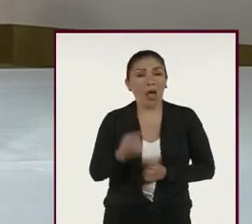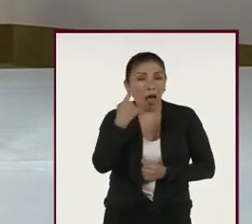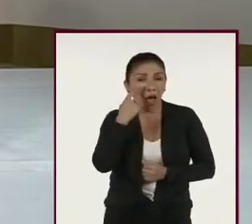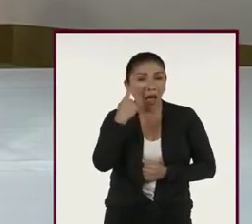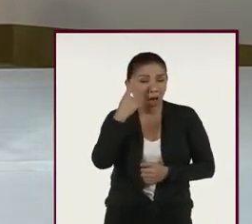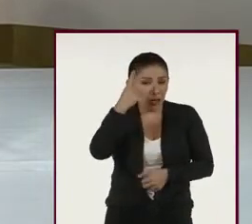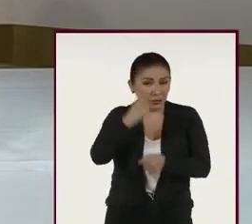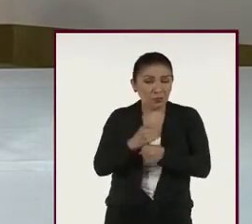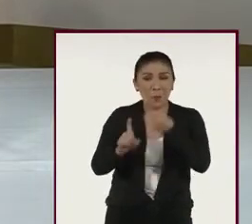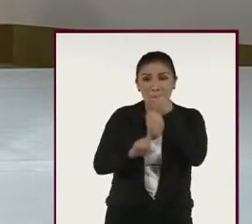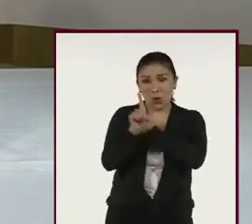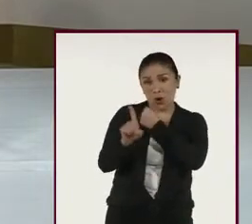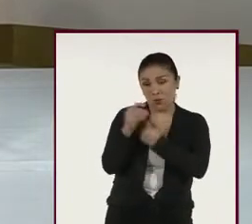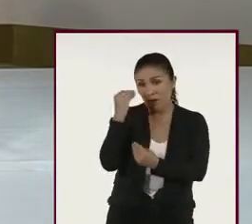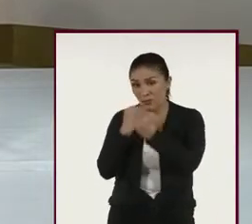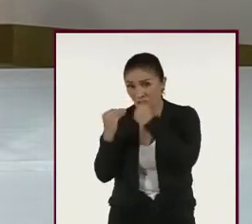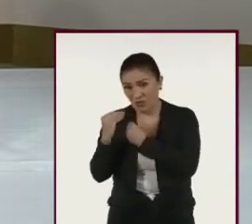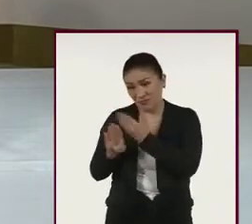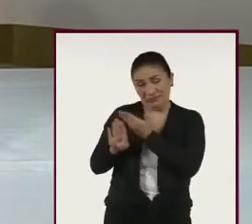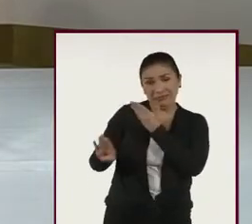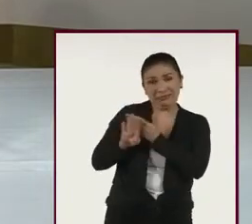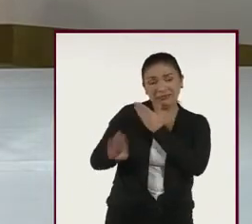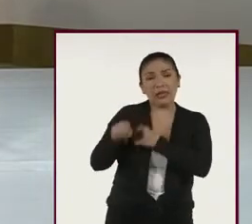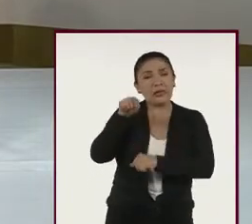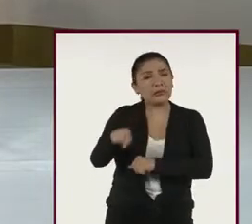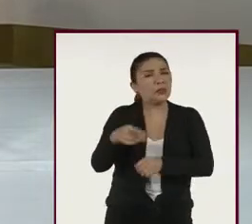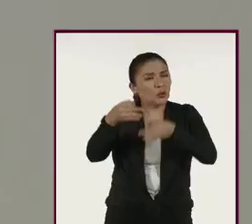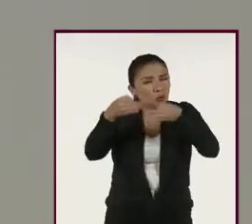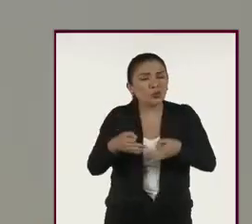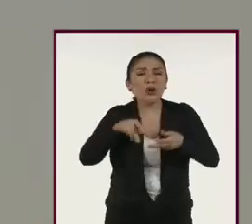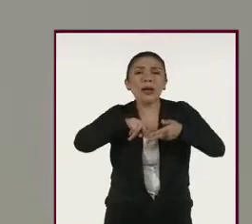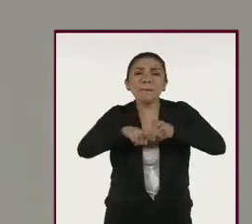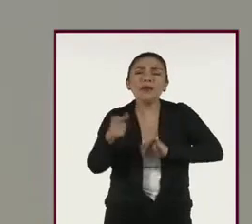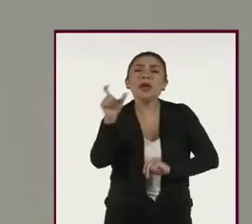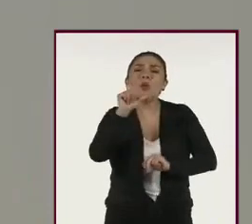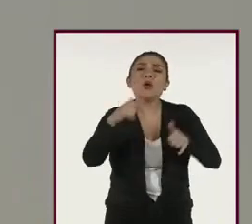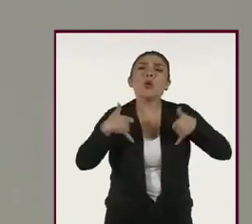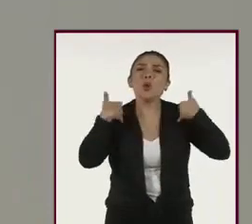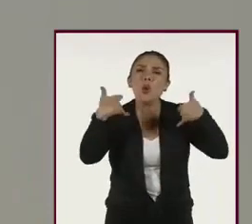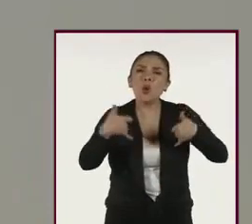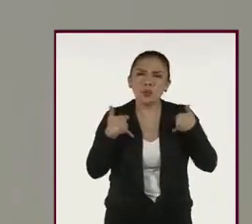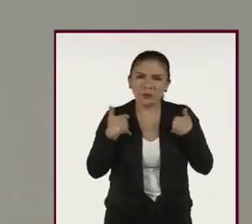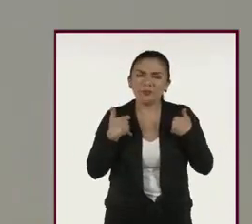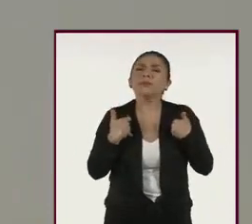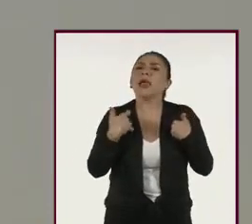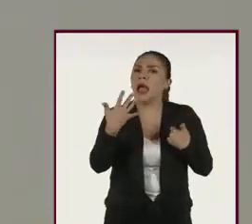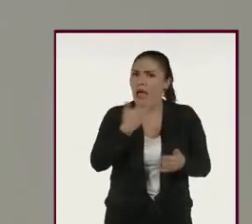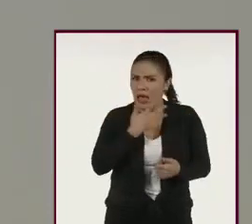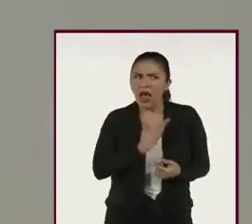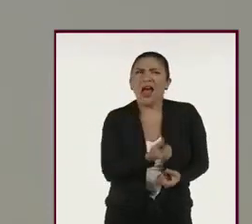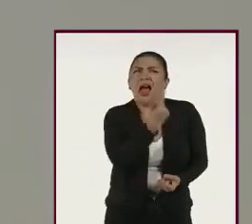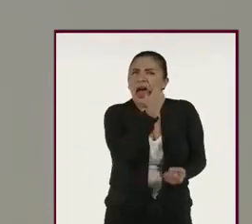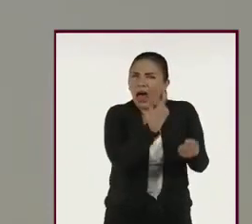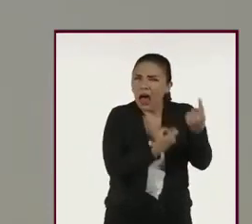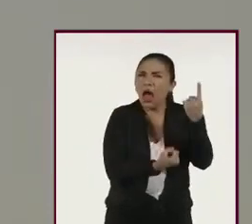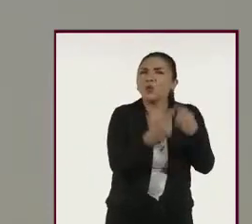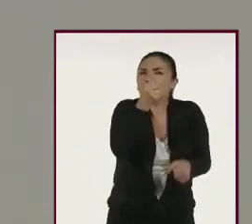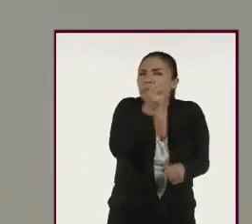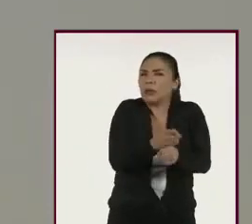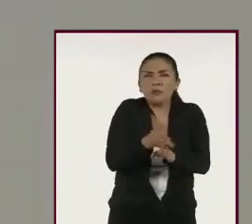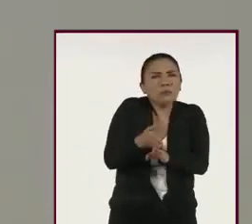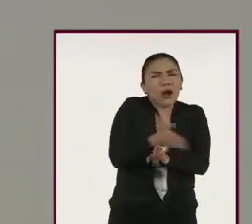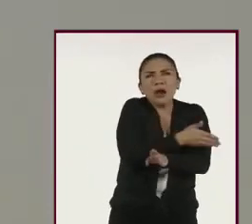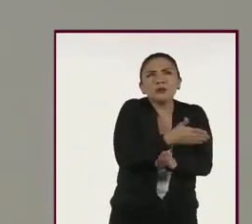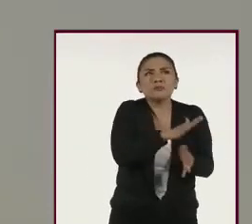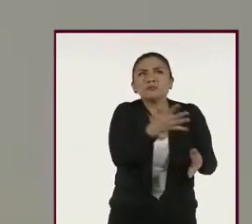alimentaria, platicábamos, tiene su origen durante la adolescencia, Sí se han descrito algunos casos tempranos, más o